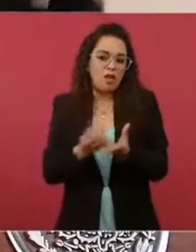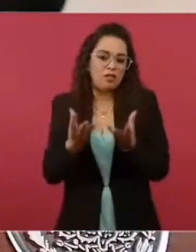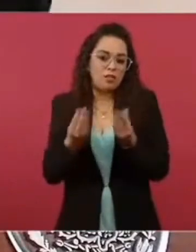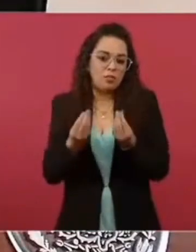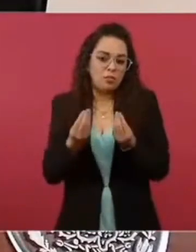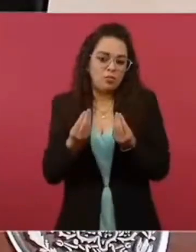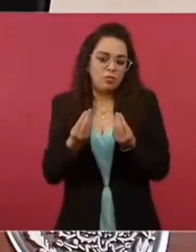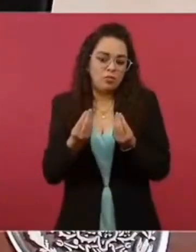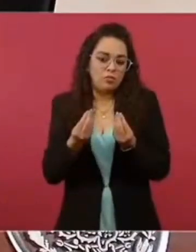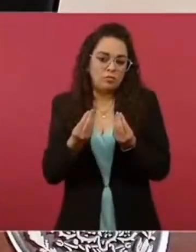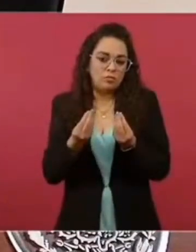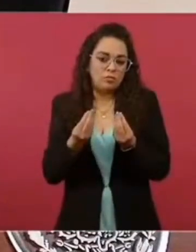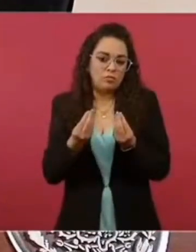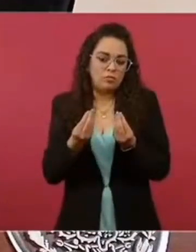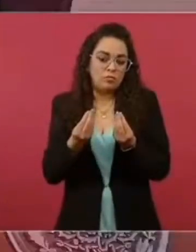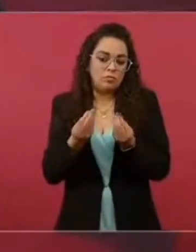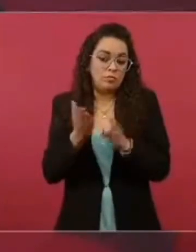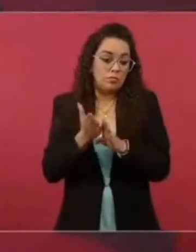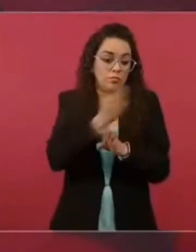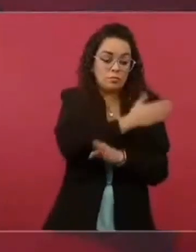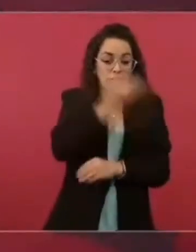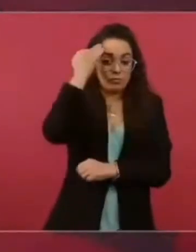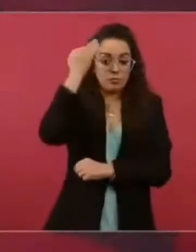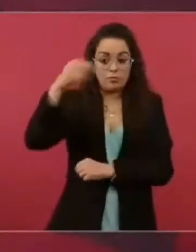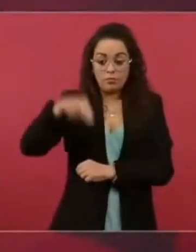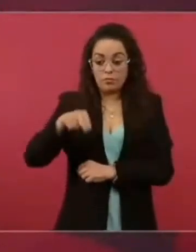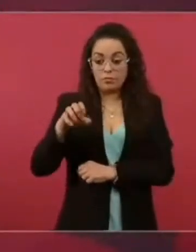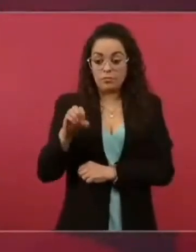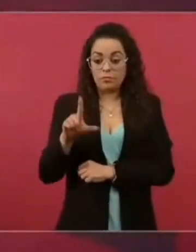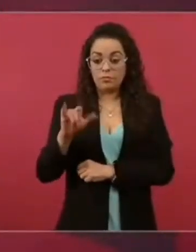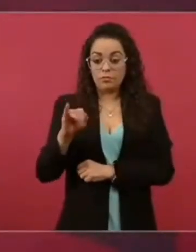en el periodo neoliberal.